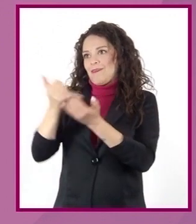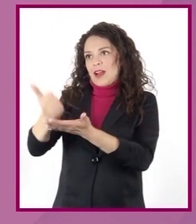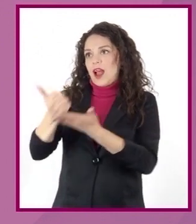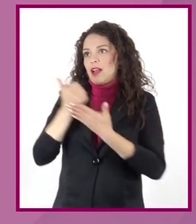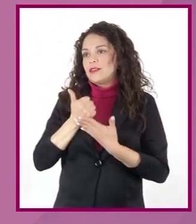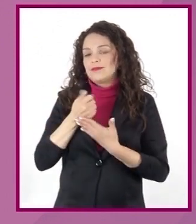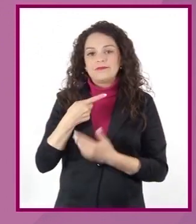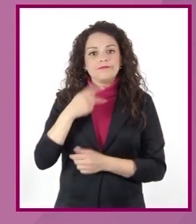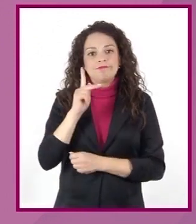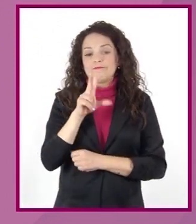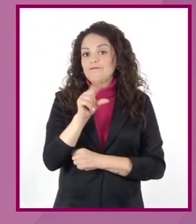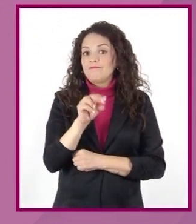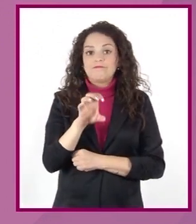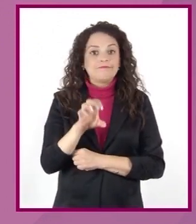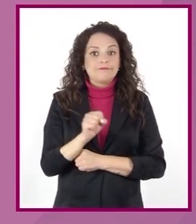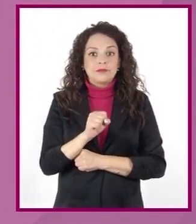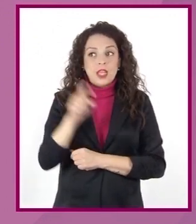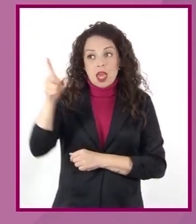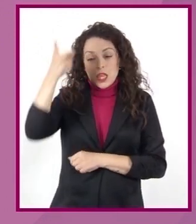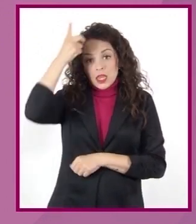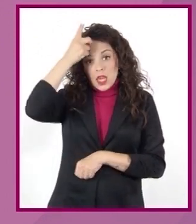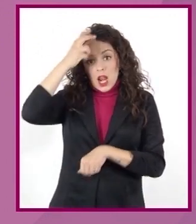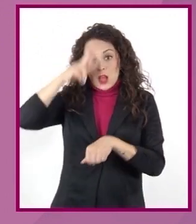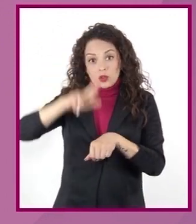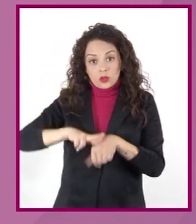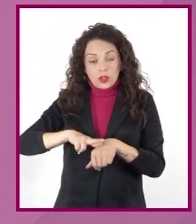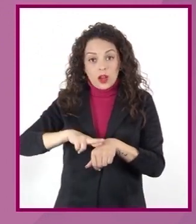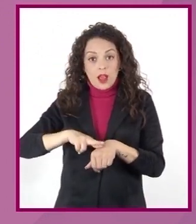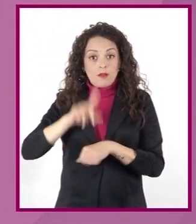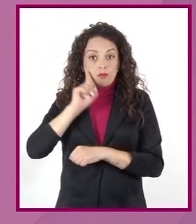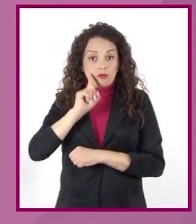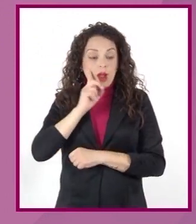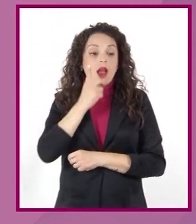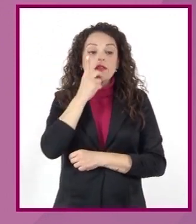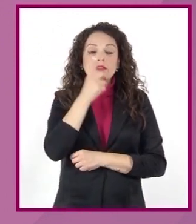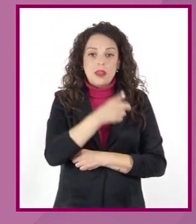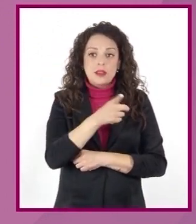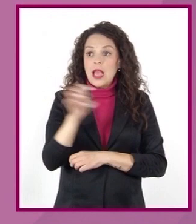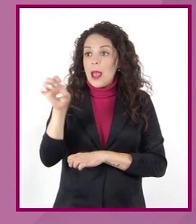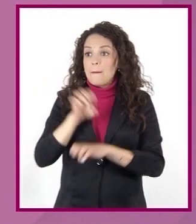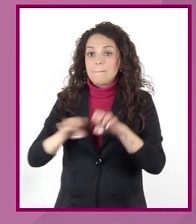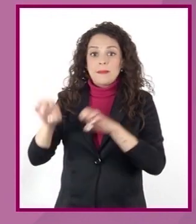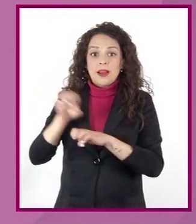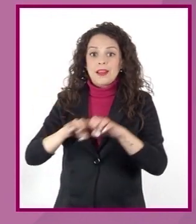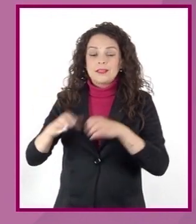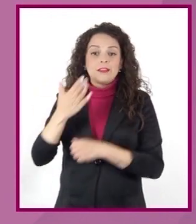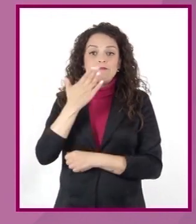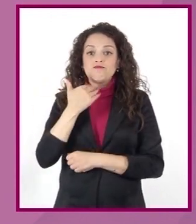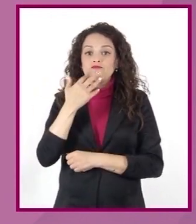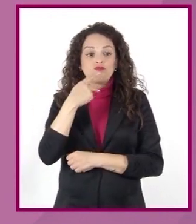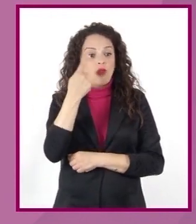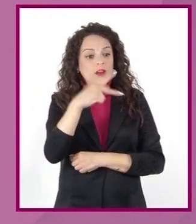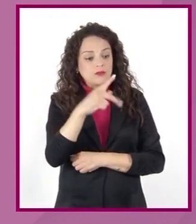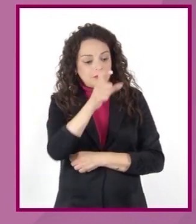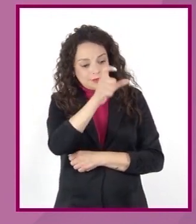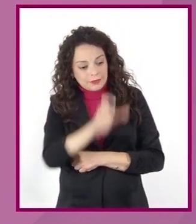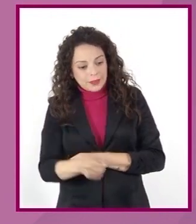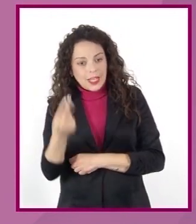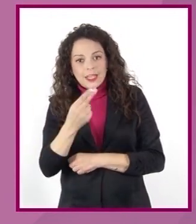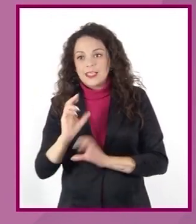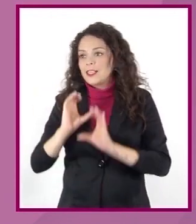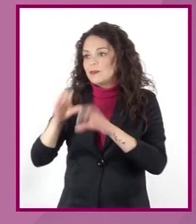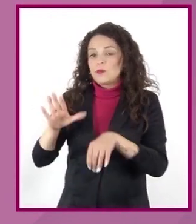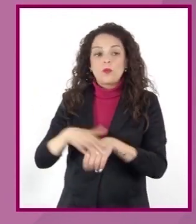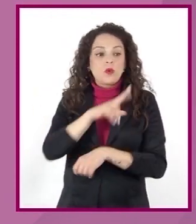así. La directora le comentó que ninguna empresa buscaba un perfil como el de ella, pues no